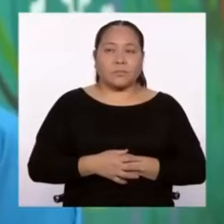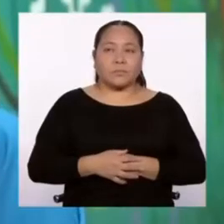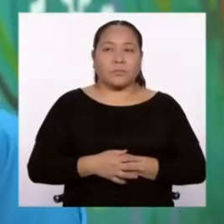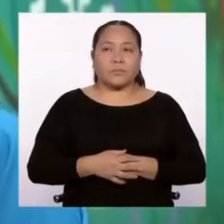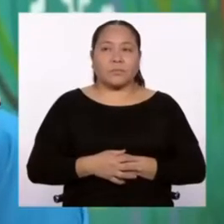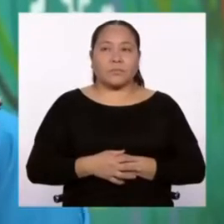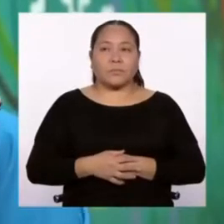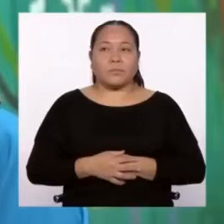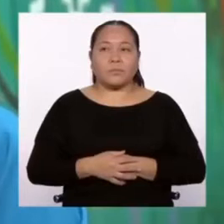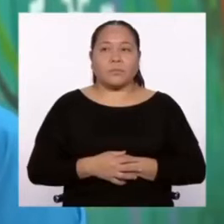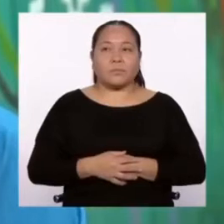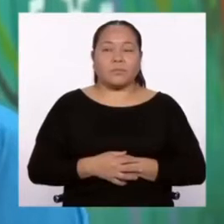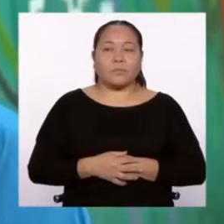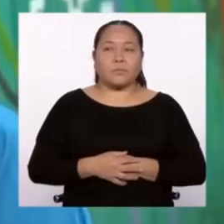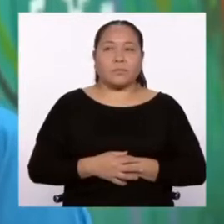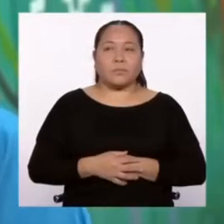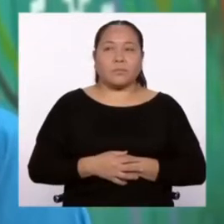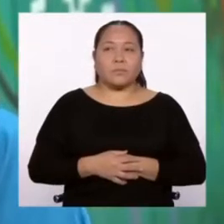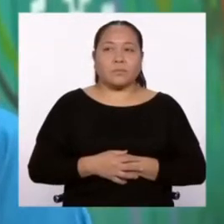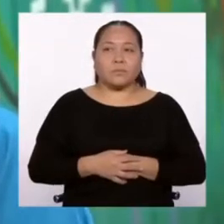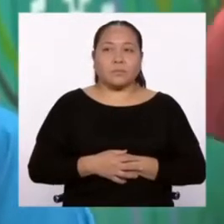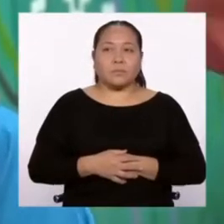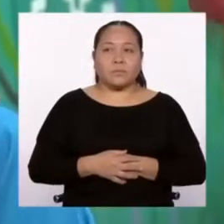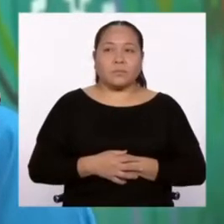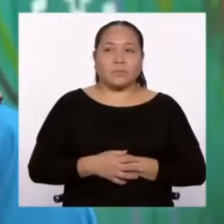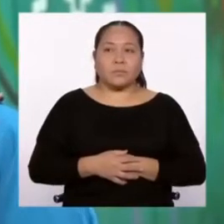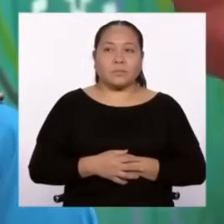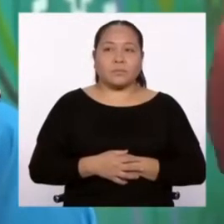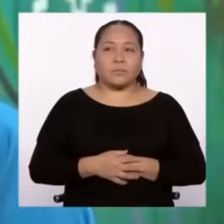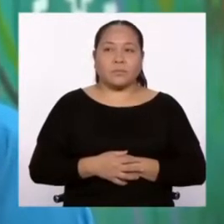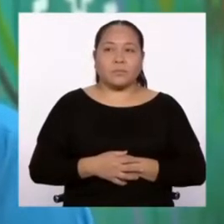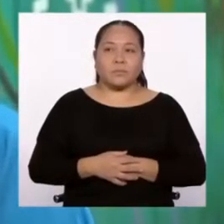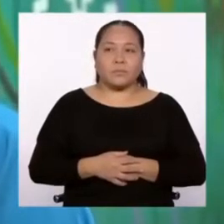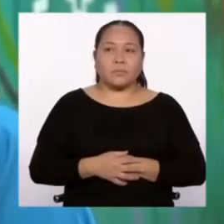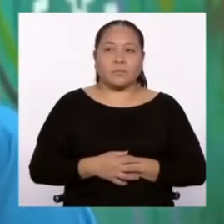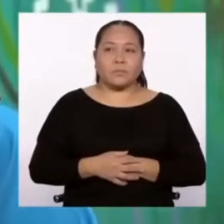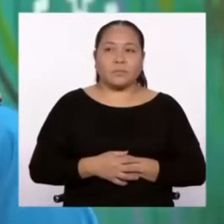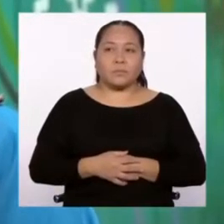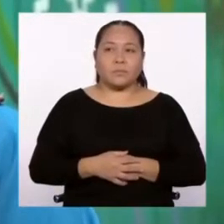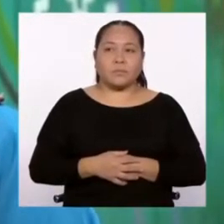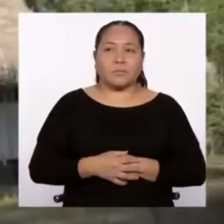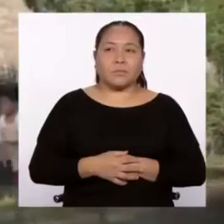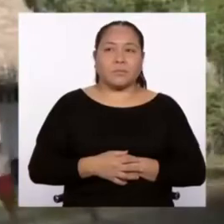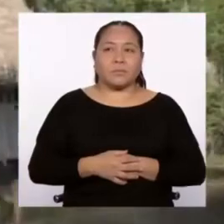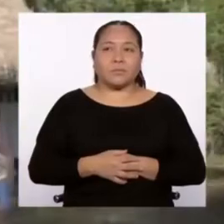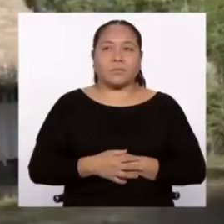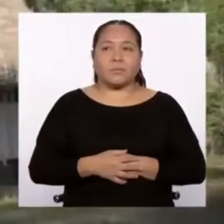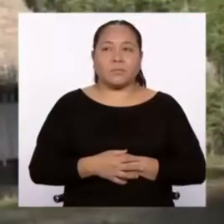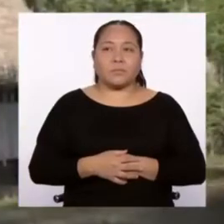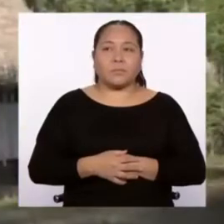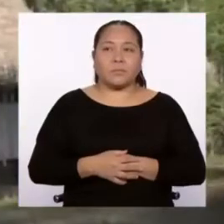Peru ay nuas, nuskara hawkibo, y buiranay.